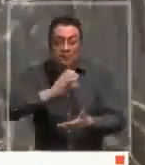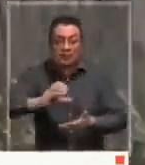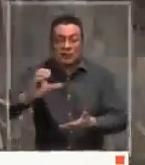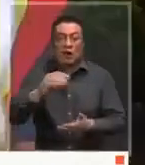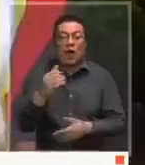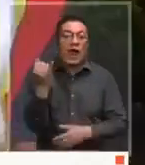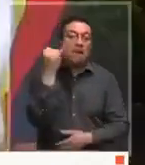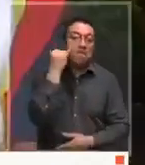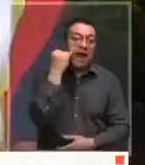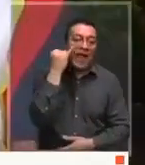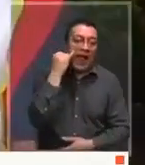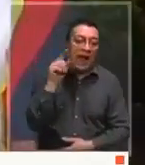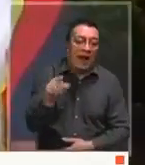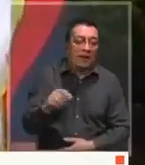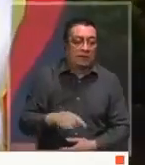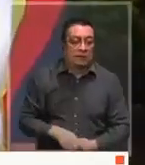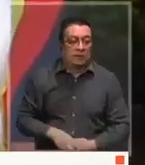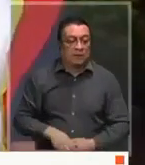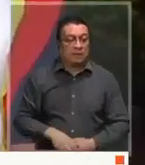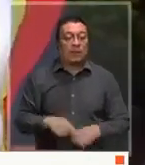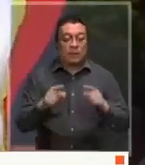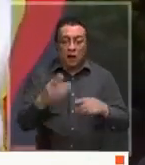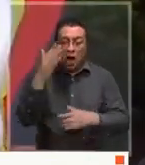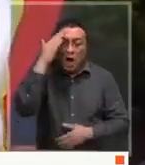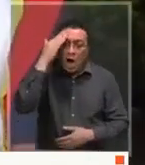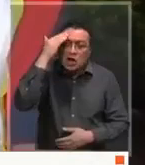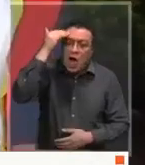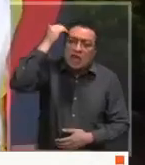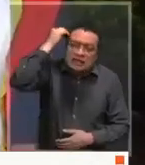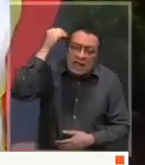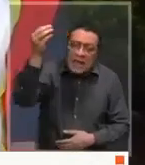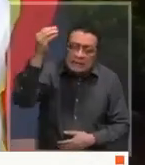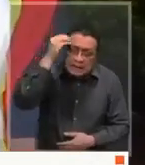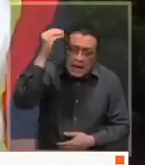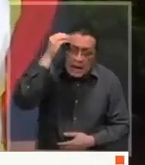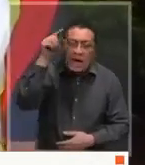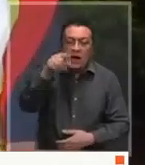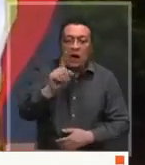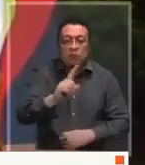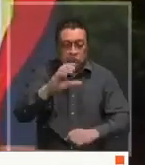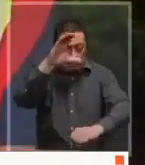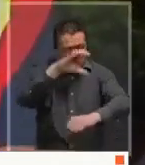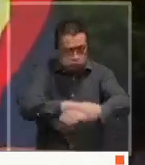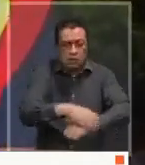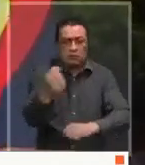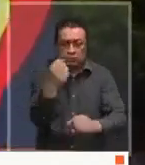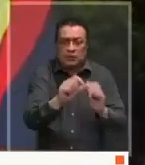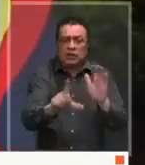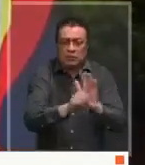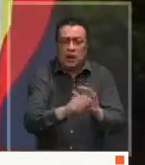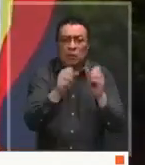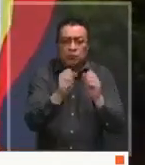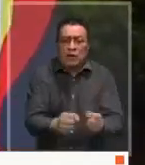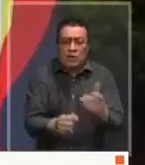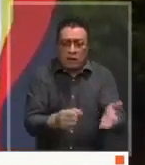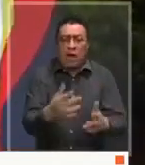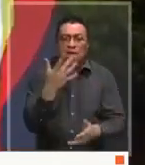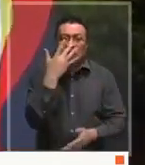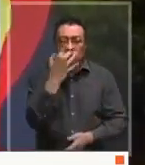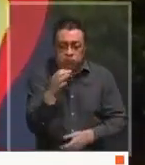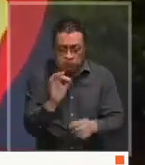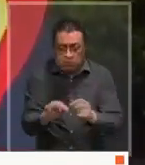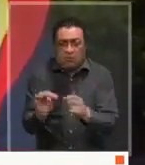Nueva Imperial. Que la gente tome conciencia de que no solamente puede ser detenida y está cometiendo un delito cuando hay